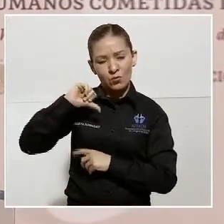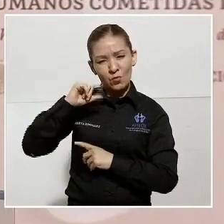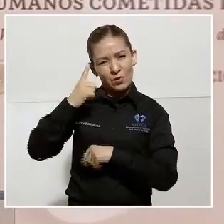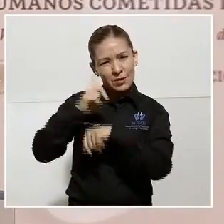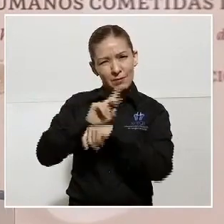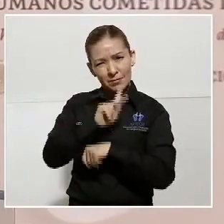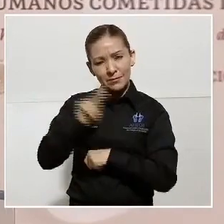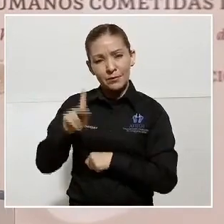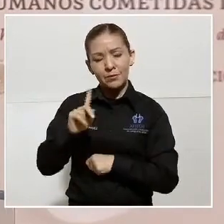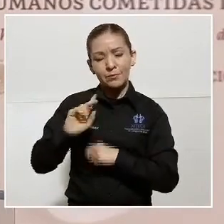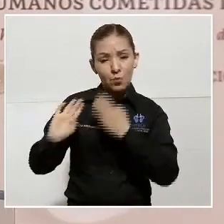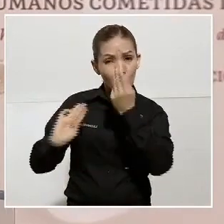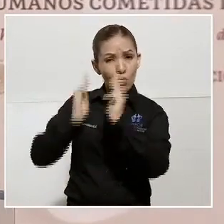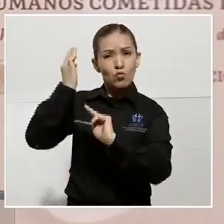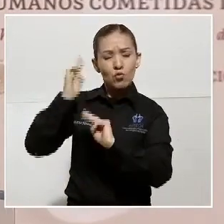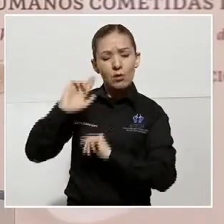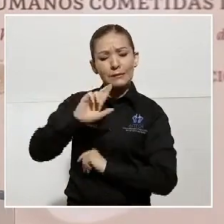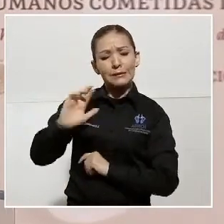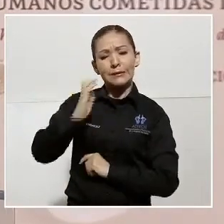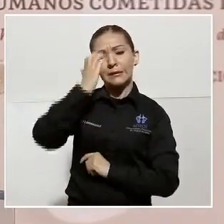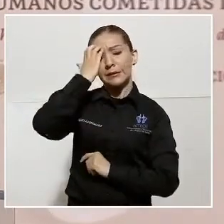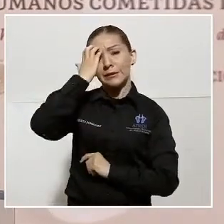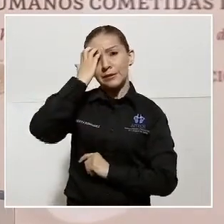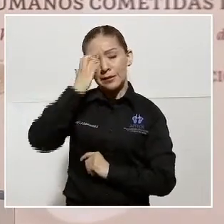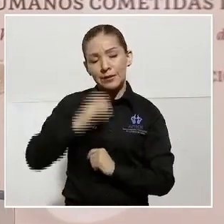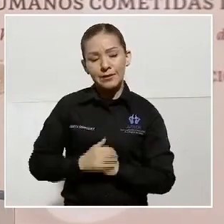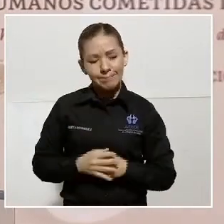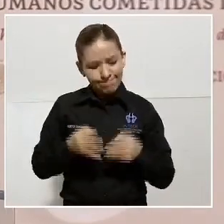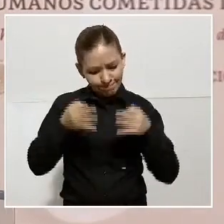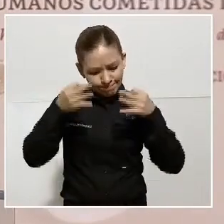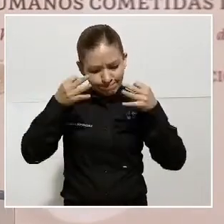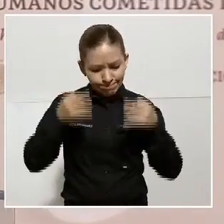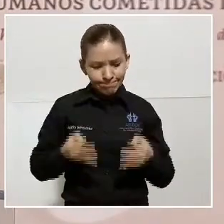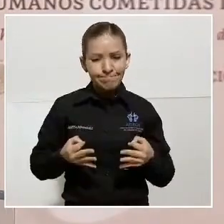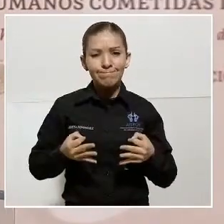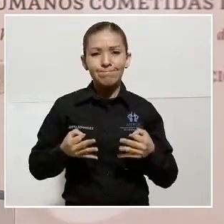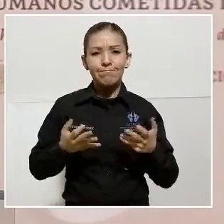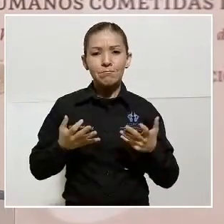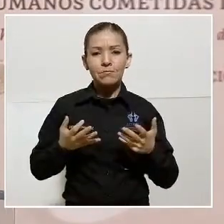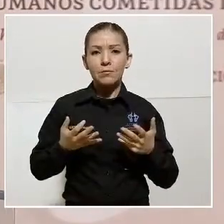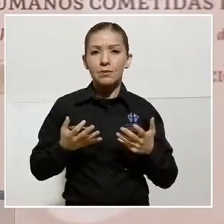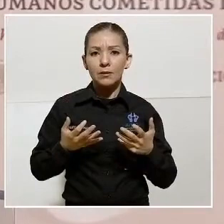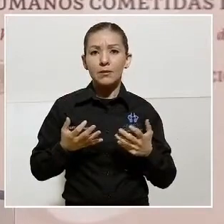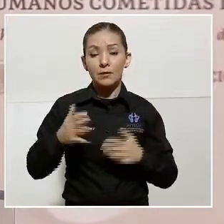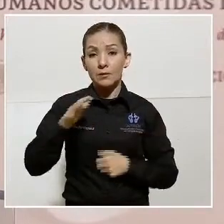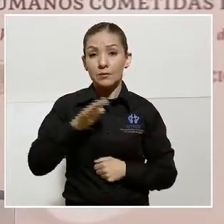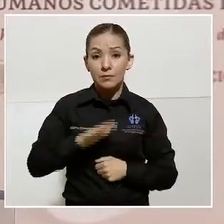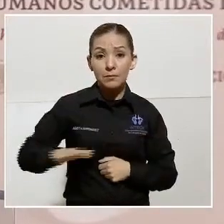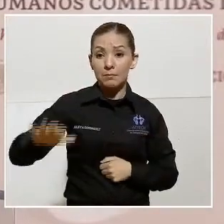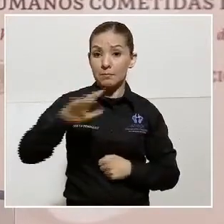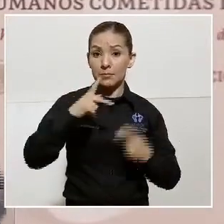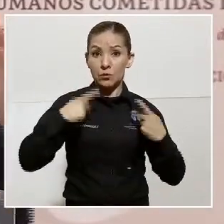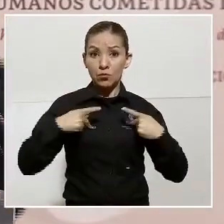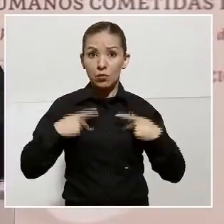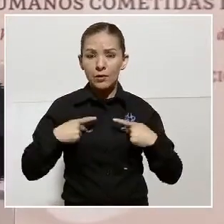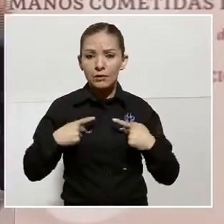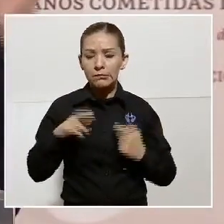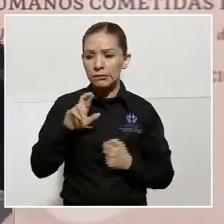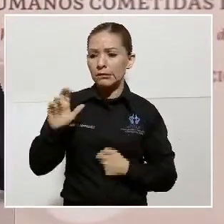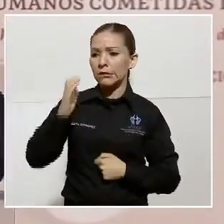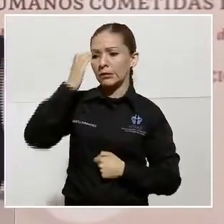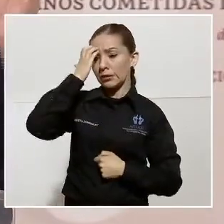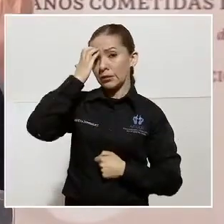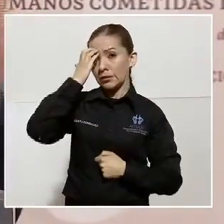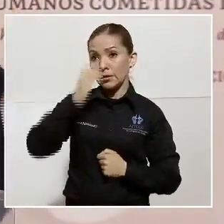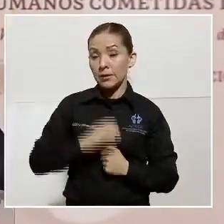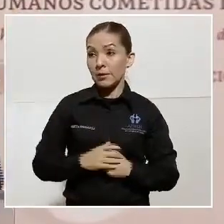gran importancia de dar fundamento a la dignidad intrínseca de toda persona y ponerla